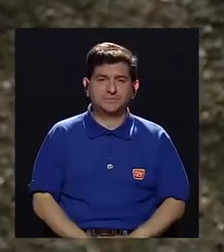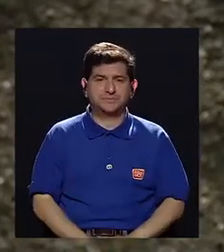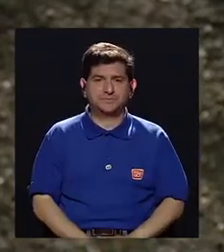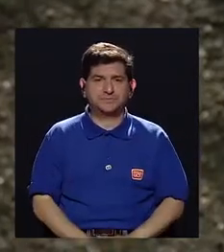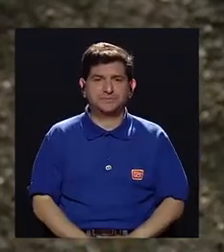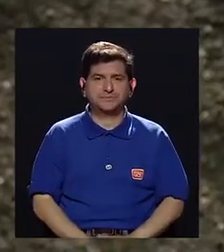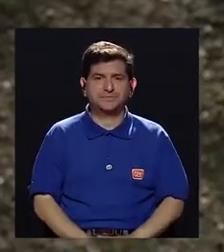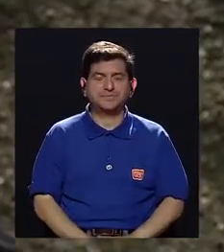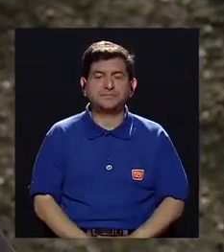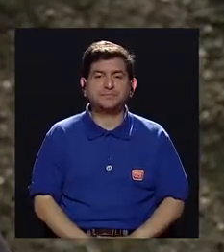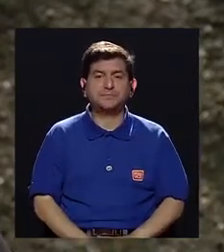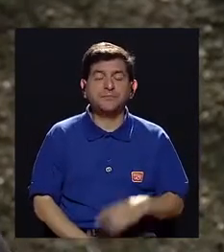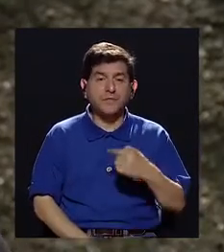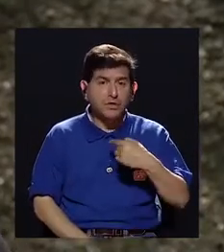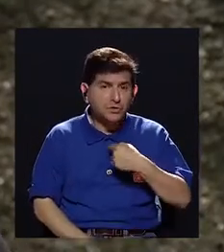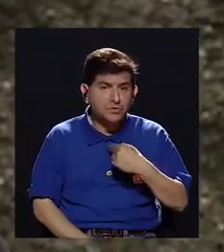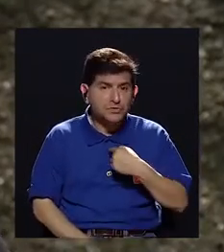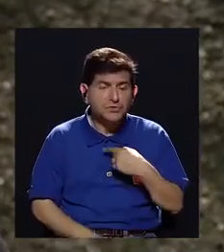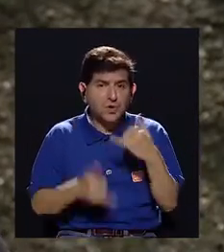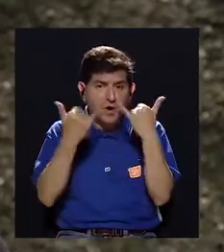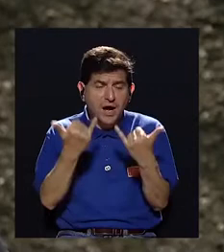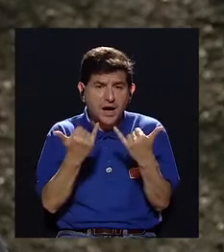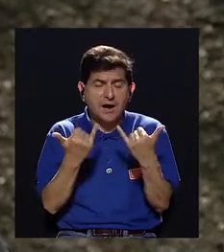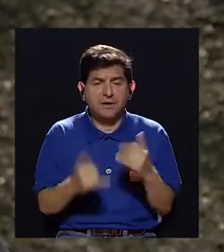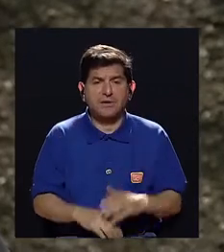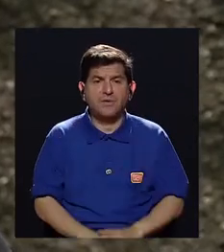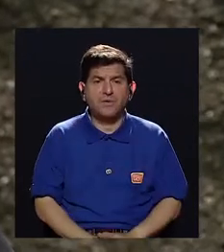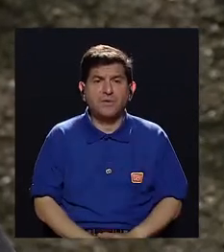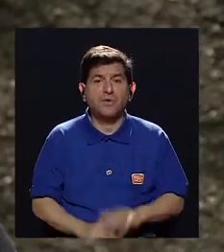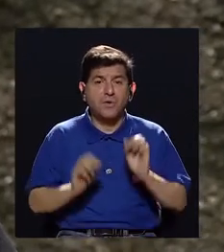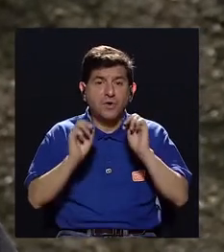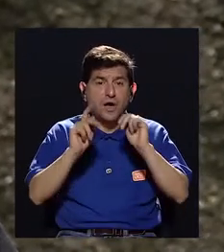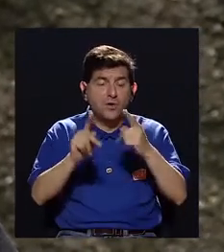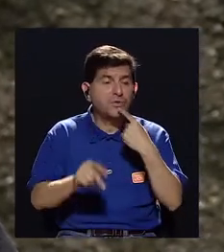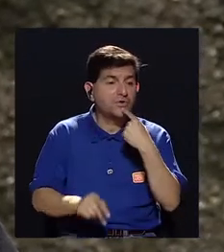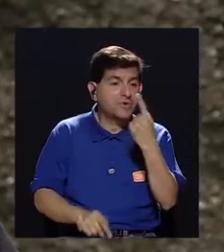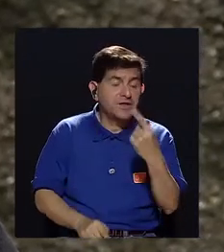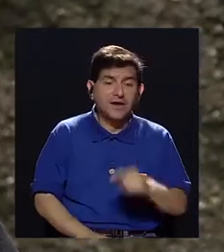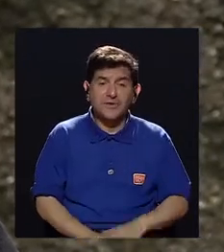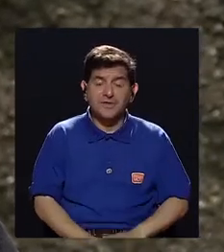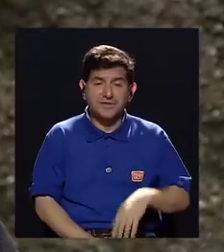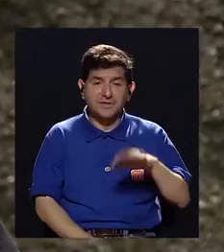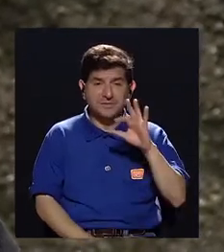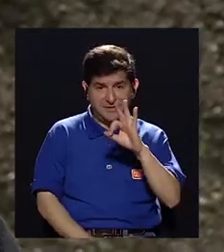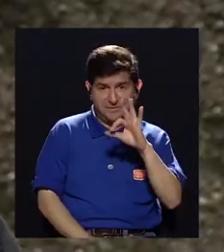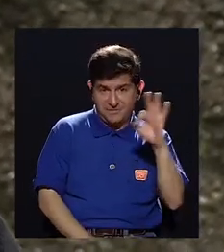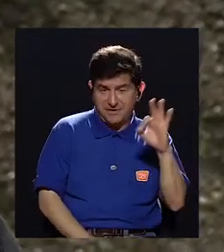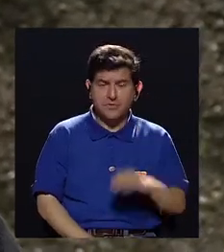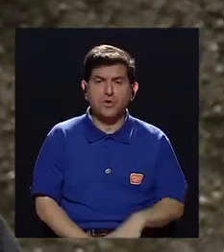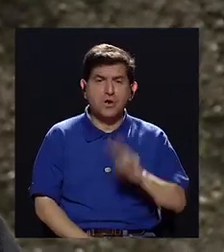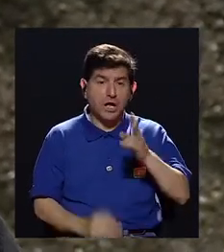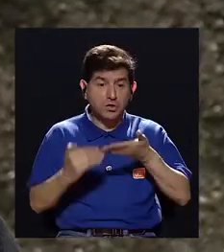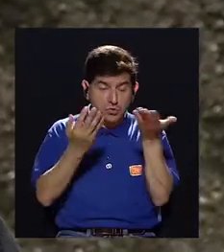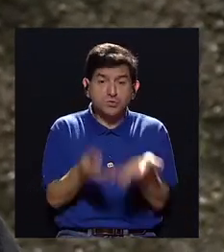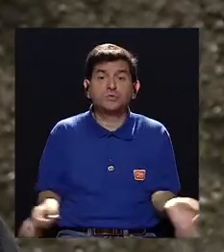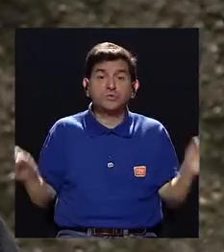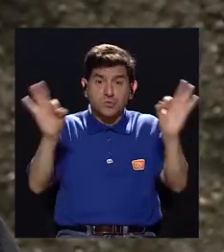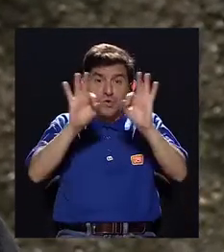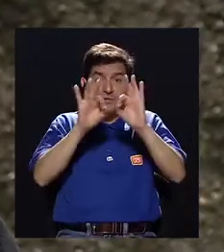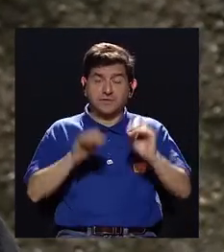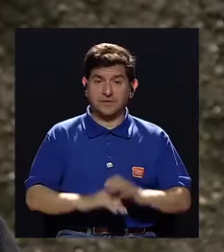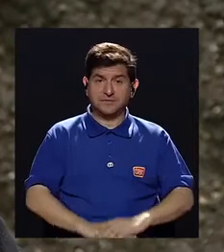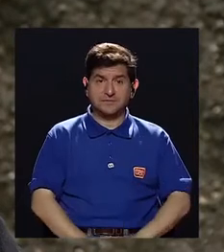salbutamol. Okay. Yo voy a probar, voy a tomar el turno de Fabiola, porque me parece que es importante dos